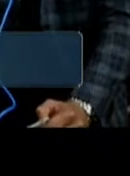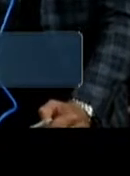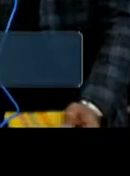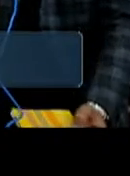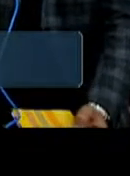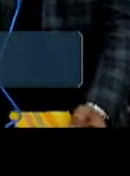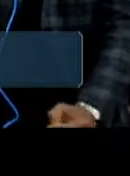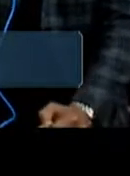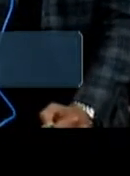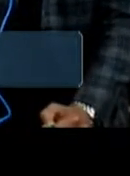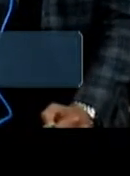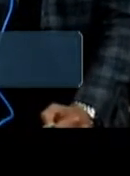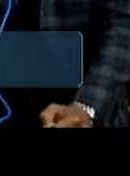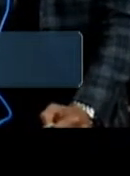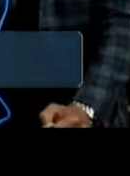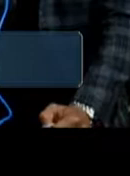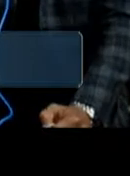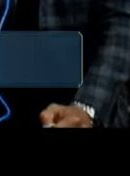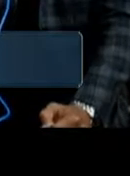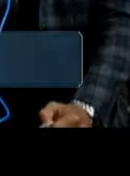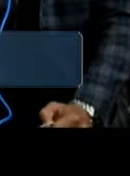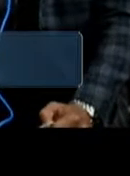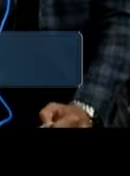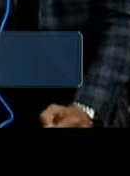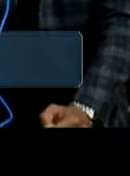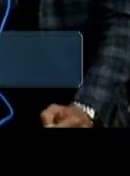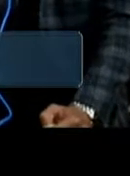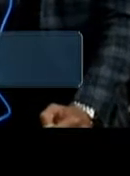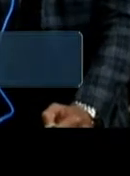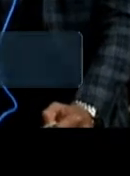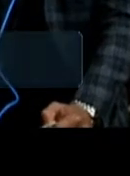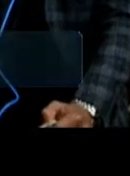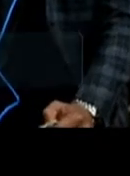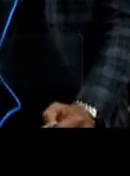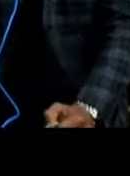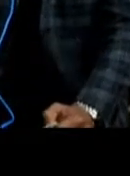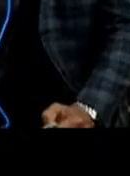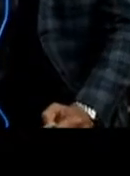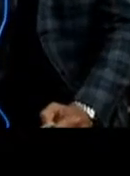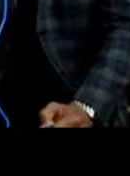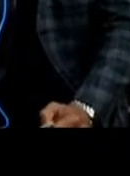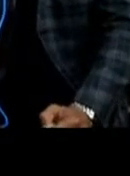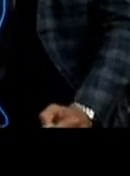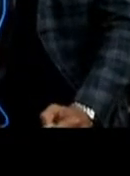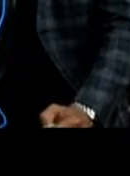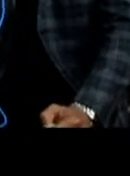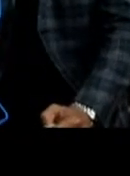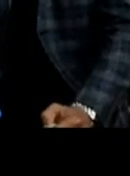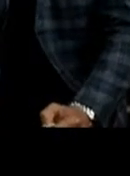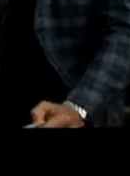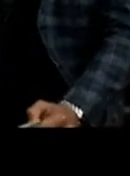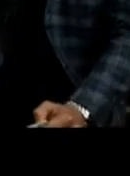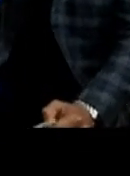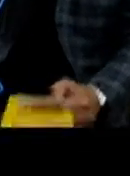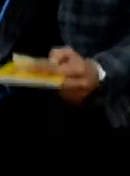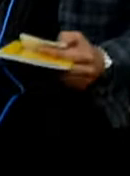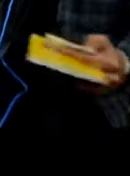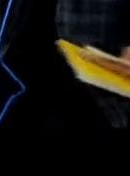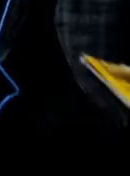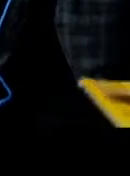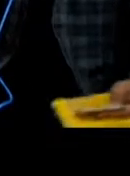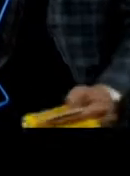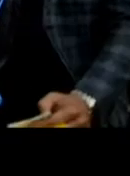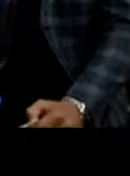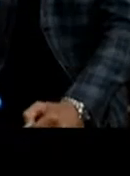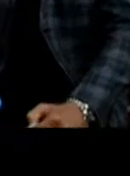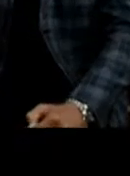de Iberoamérica al Día. Hoy nos encontramos de gala, hoy nos encontramos muy honrados de que nos haya permitido abrir las